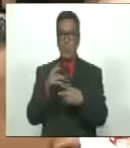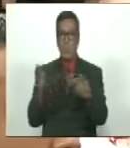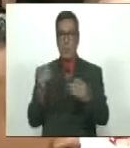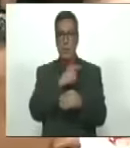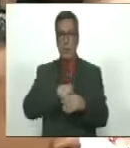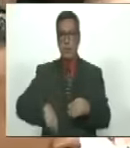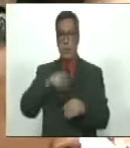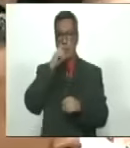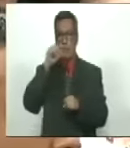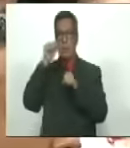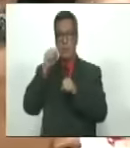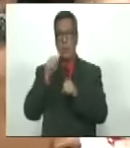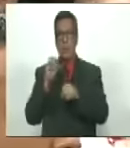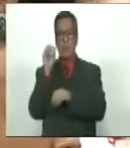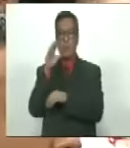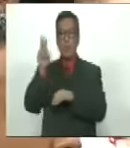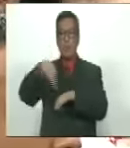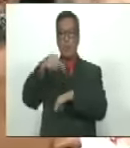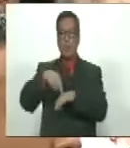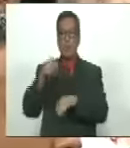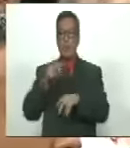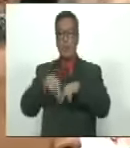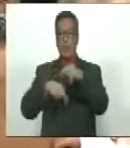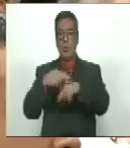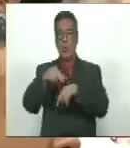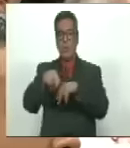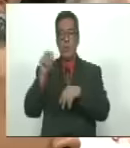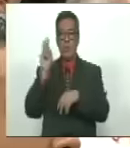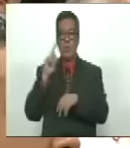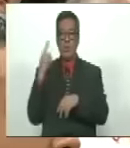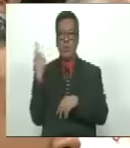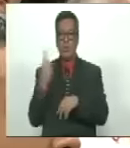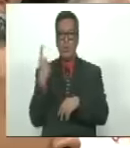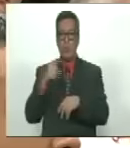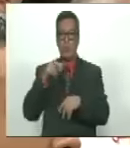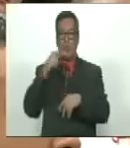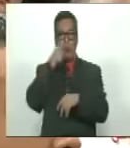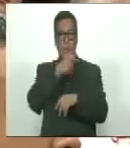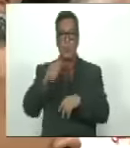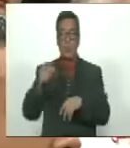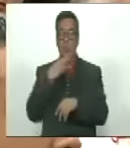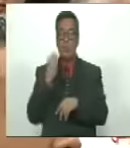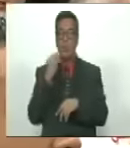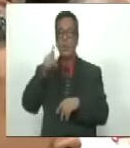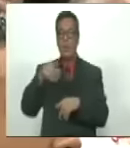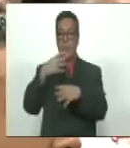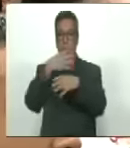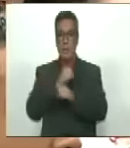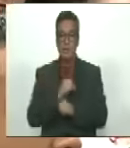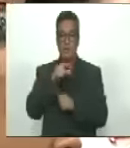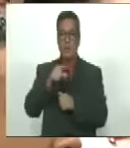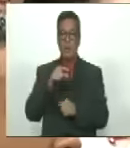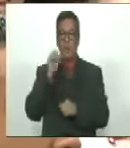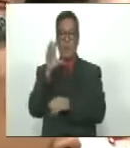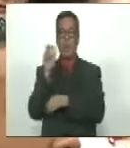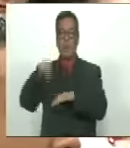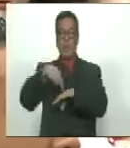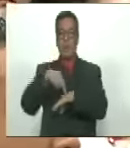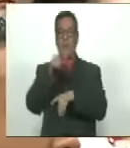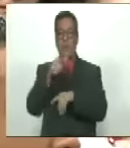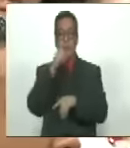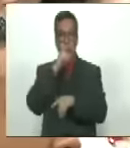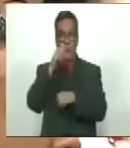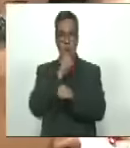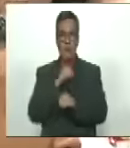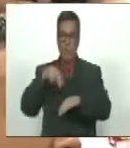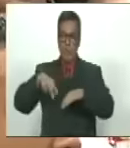presidente Nicolás Maduro esta asamblea, que no está caminando solo en esto, que el pueblo joven, que también confía en la asamblea y que también confía en él, va a